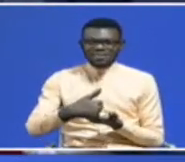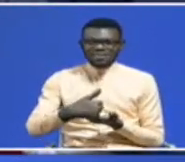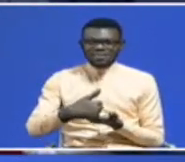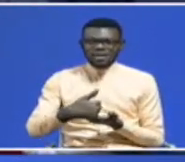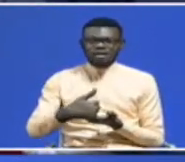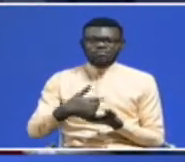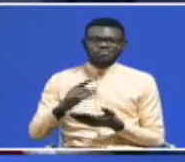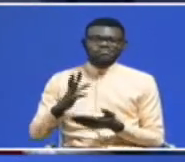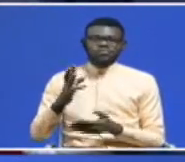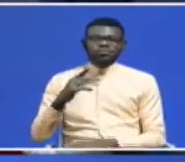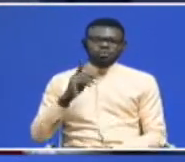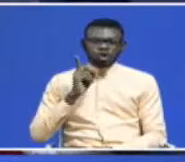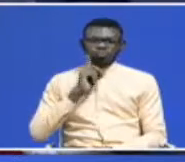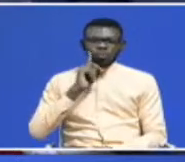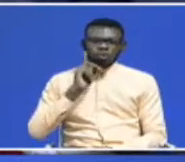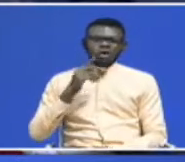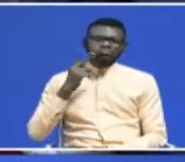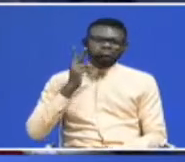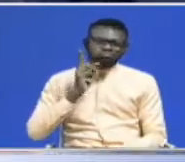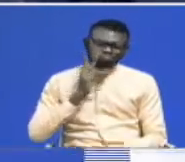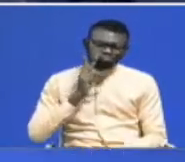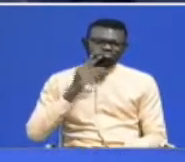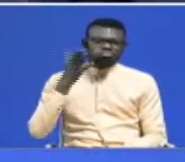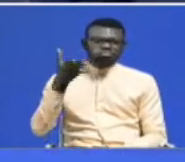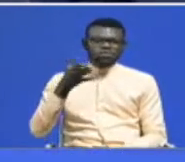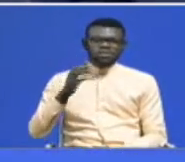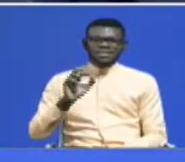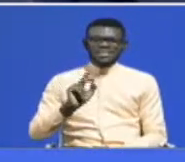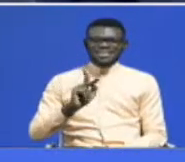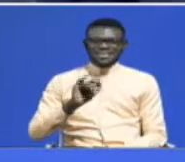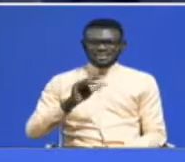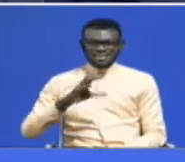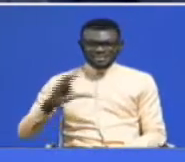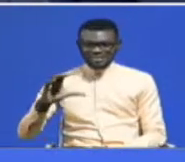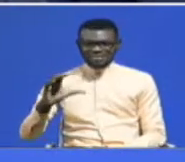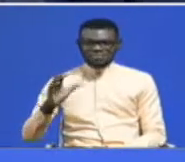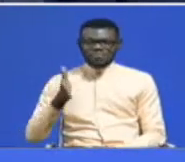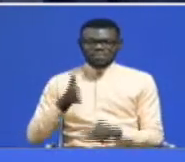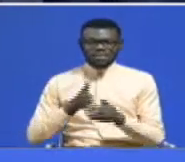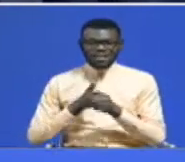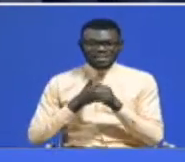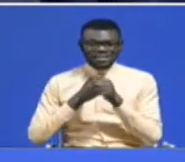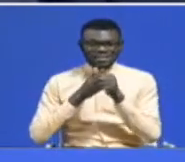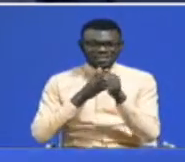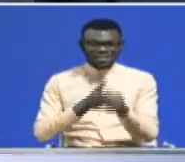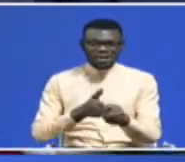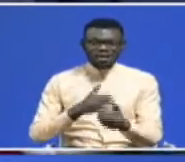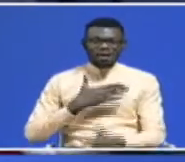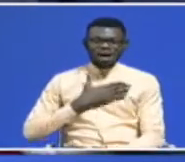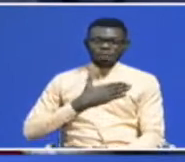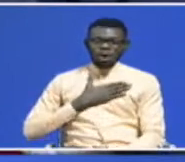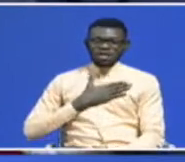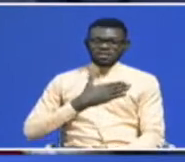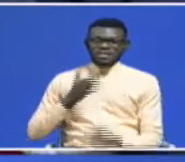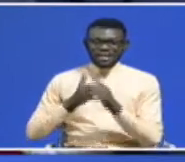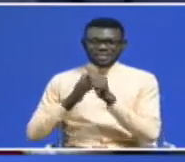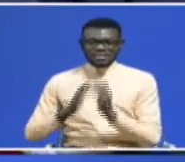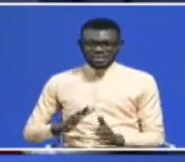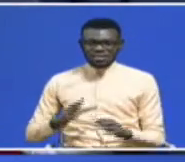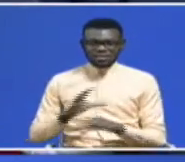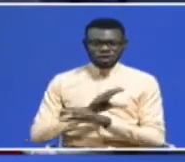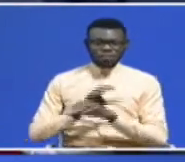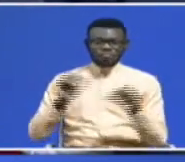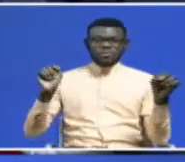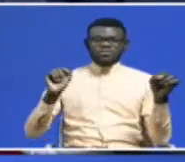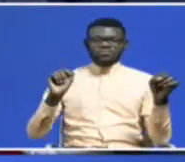kesho kutwa KICC, and we are going to be led na viongozi wetu, rais